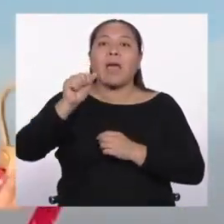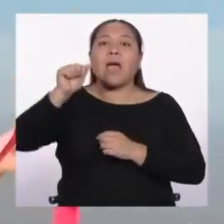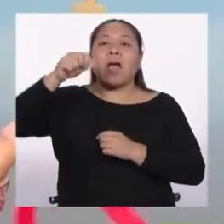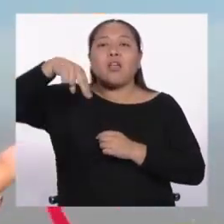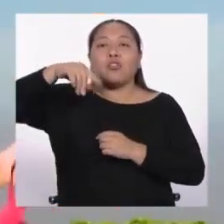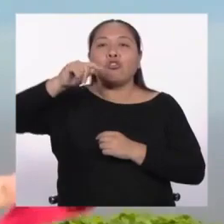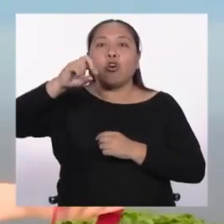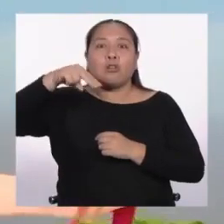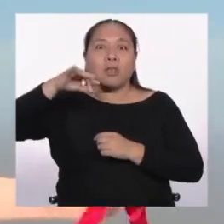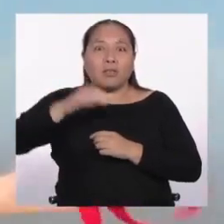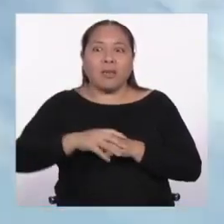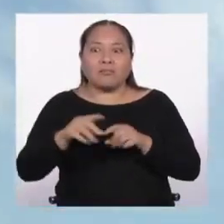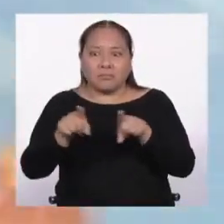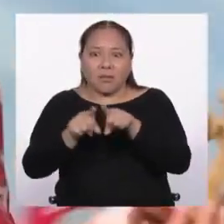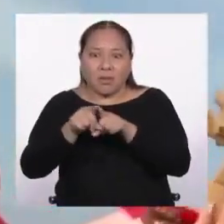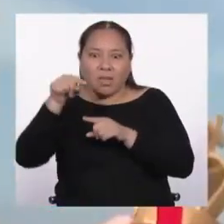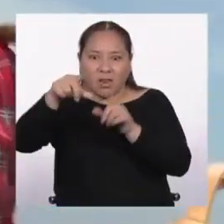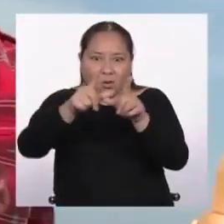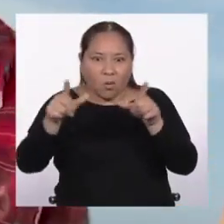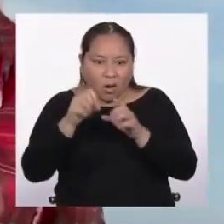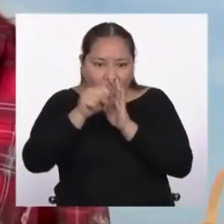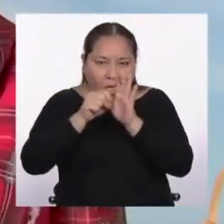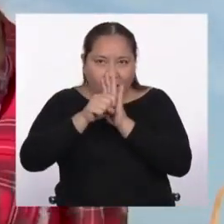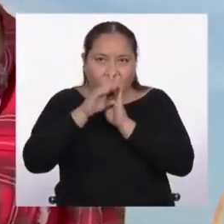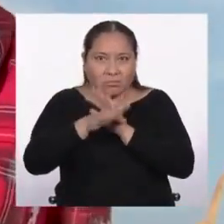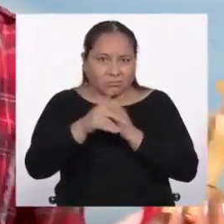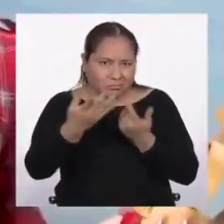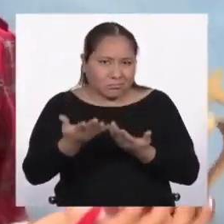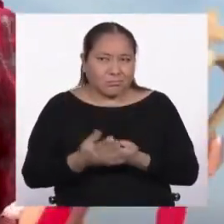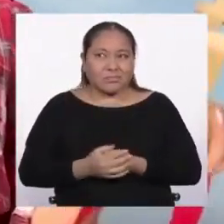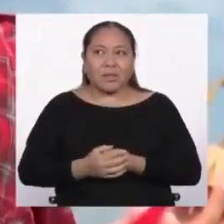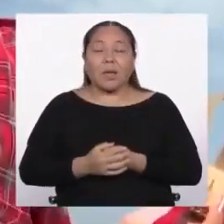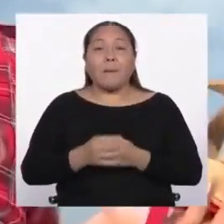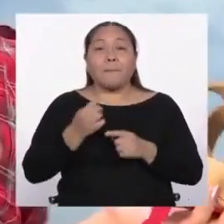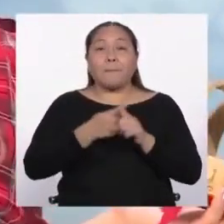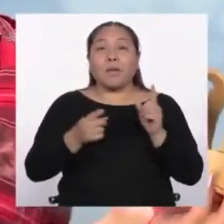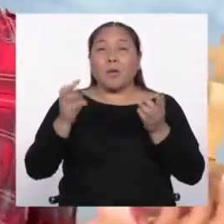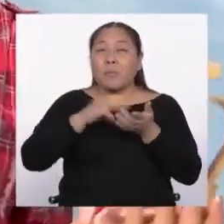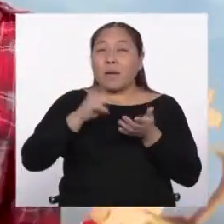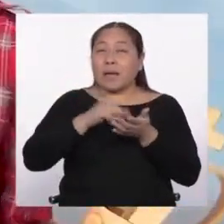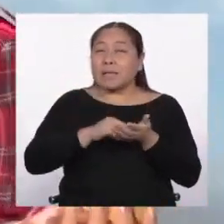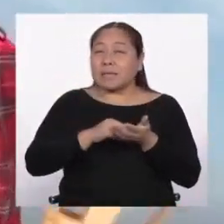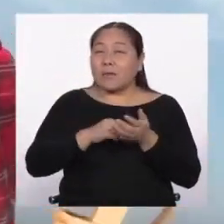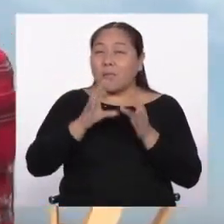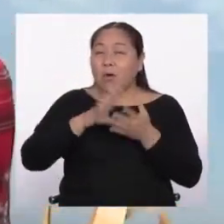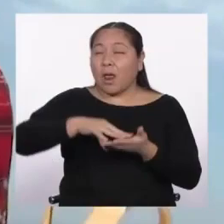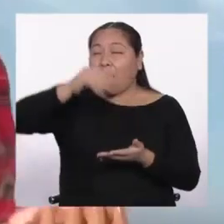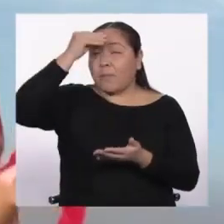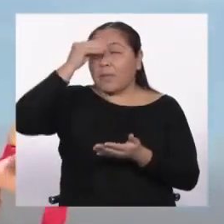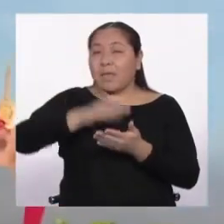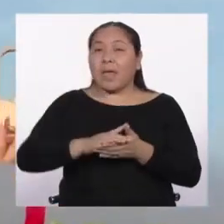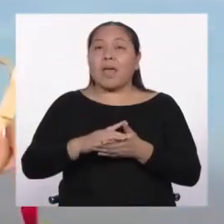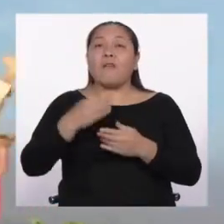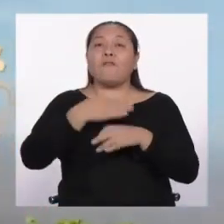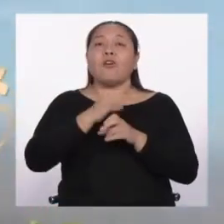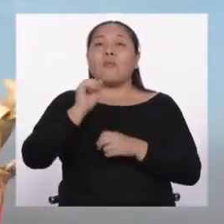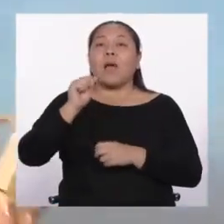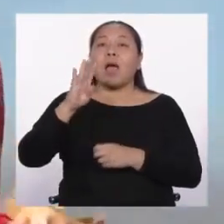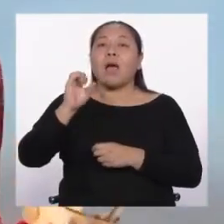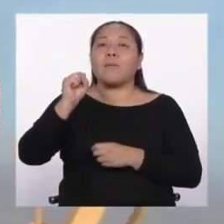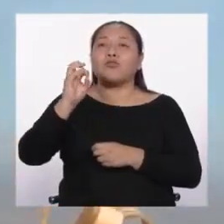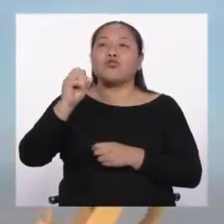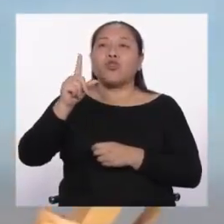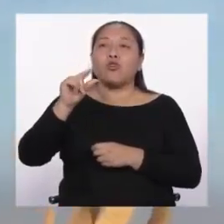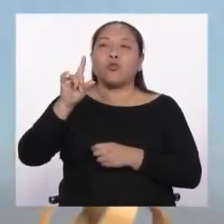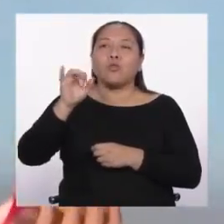Palacio de Versalles. ¿Puedes creerlo? Aún queda mucho para aprender sobre el sistema absolutista, así que presta atención porque ahora hablaremos de su segundo fundamento